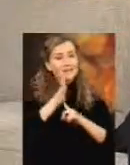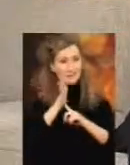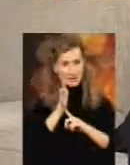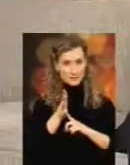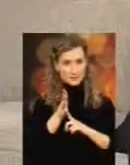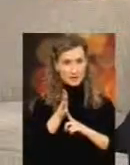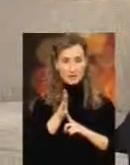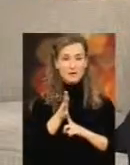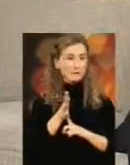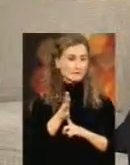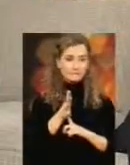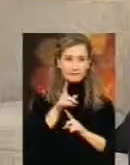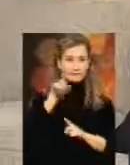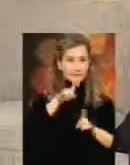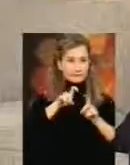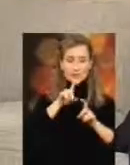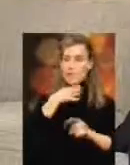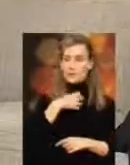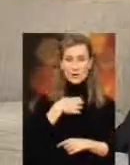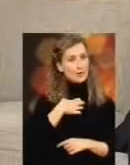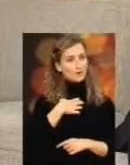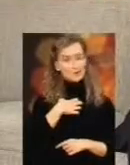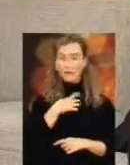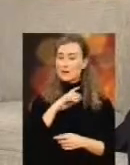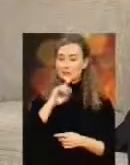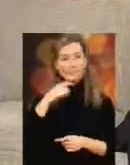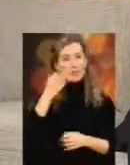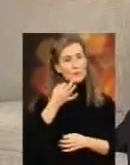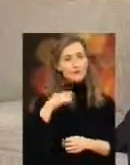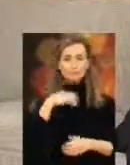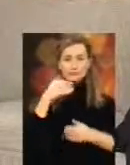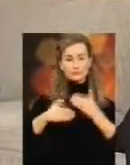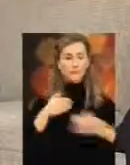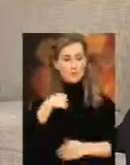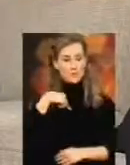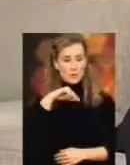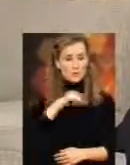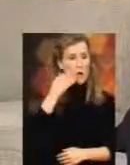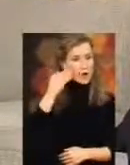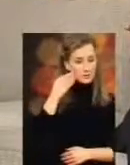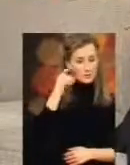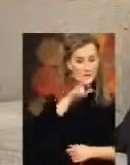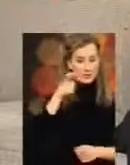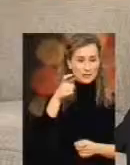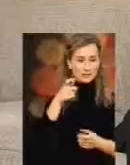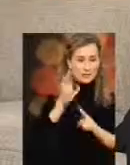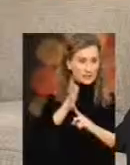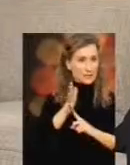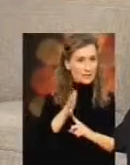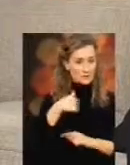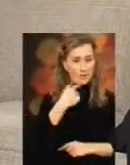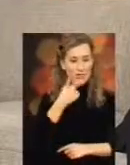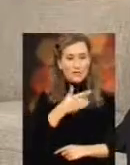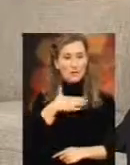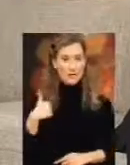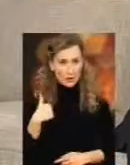dependencia en Castilla-La Mancha no pueden retroceder ni un milímetro. Al contrario, yo, para orgullo de mis